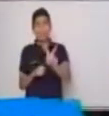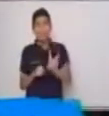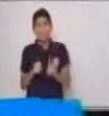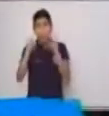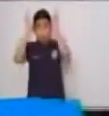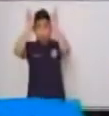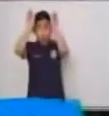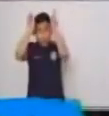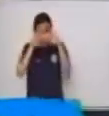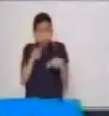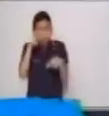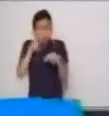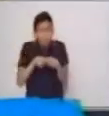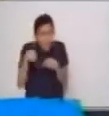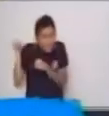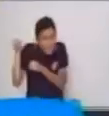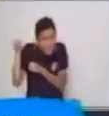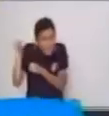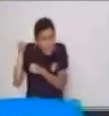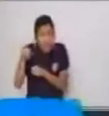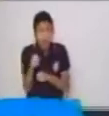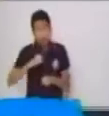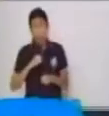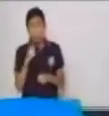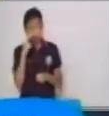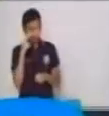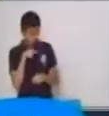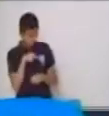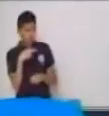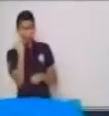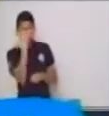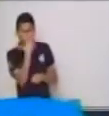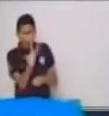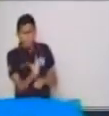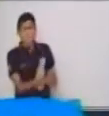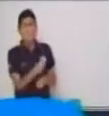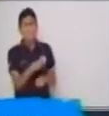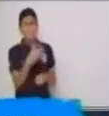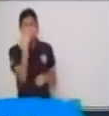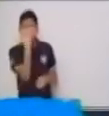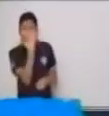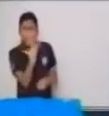Muy contentos dijeron, qué lindo los conejos comiendo zanahoria.